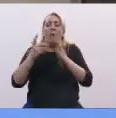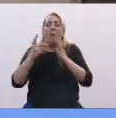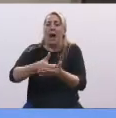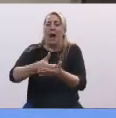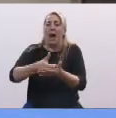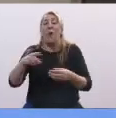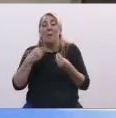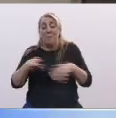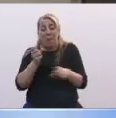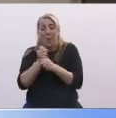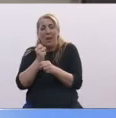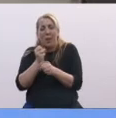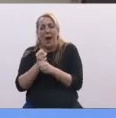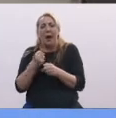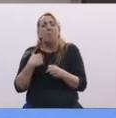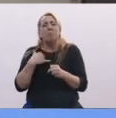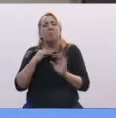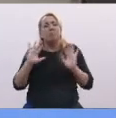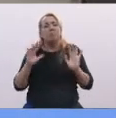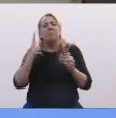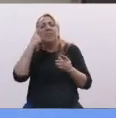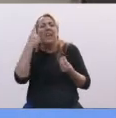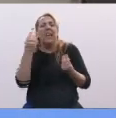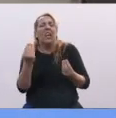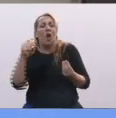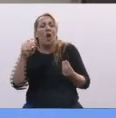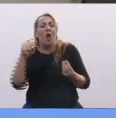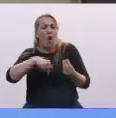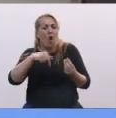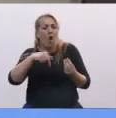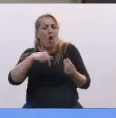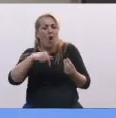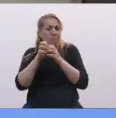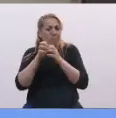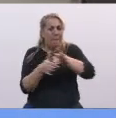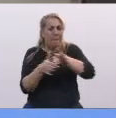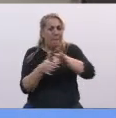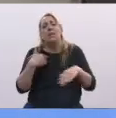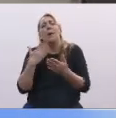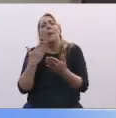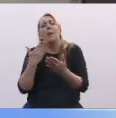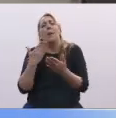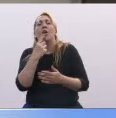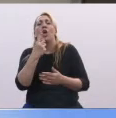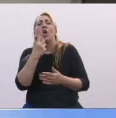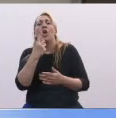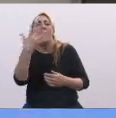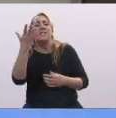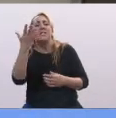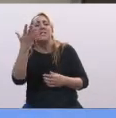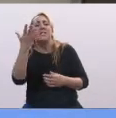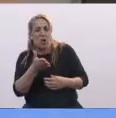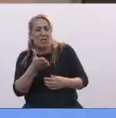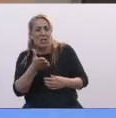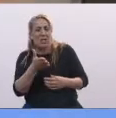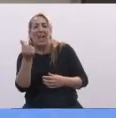y le decíamos, similar al del que estamos tratando hoy, en el sentido que nosotros le pedíamos el 2,5% del